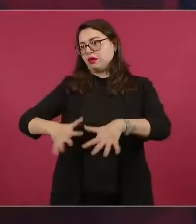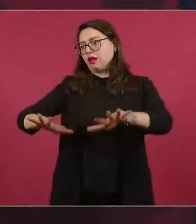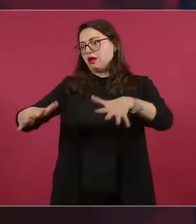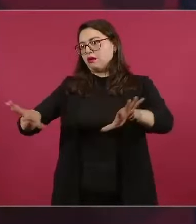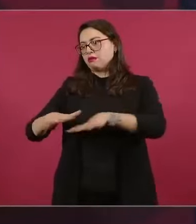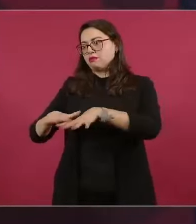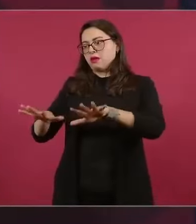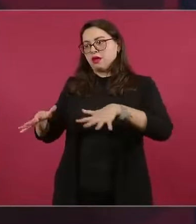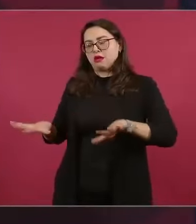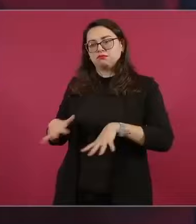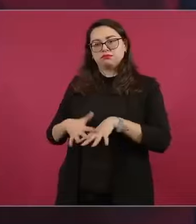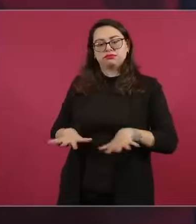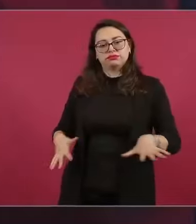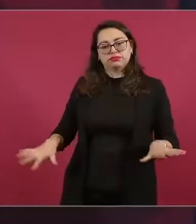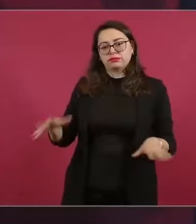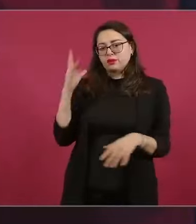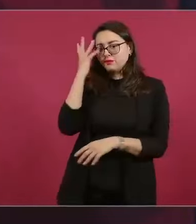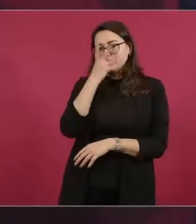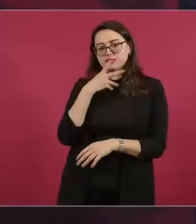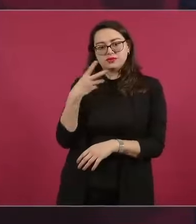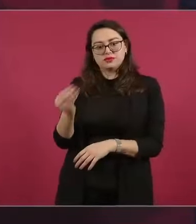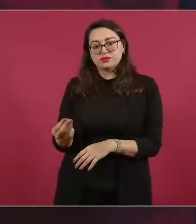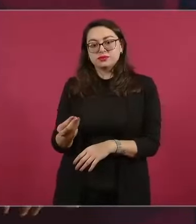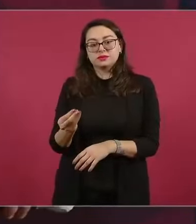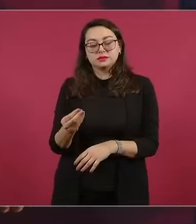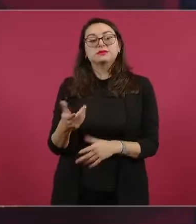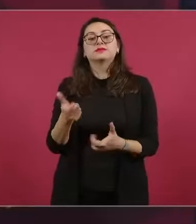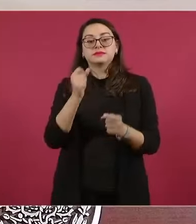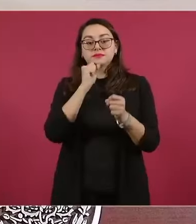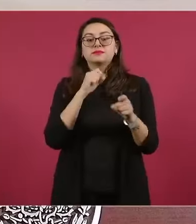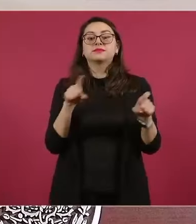bellísimas y hay también turismo